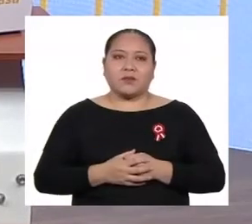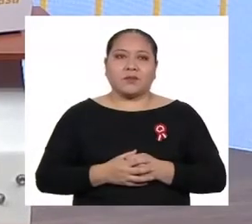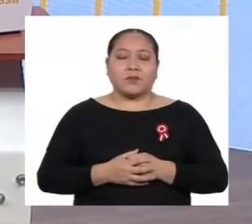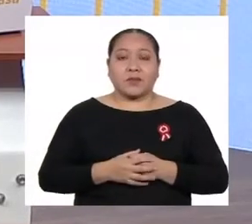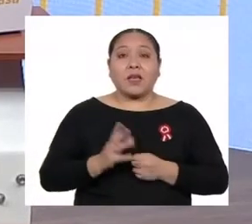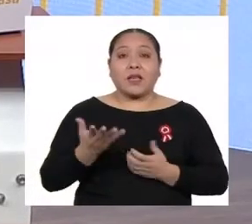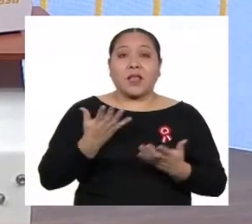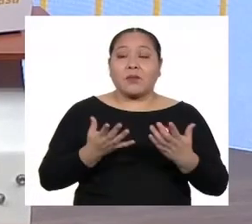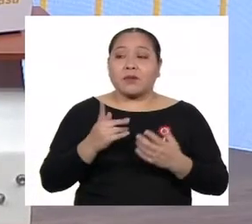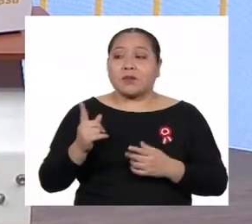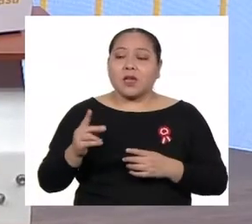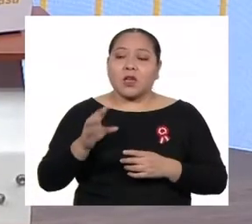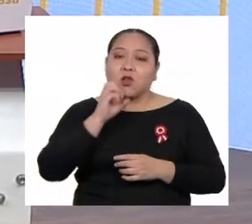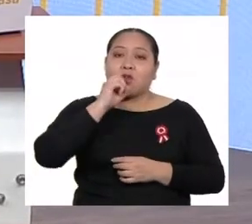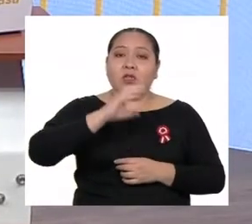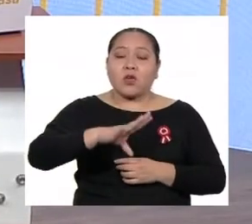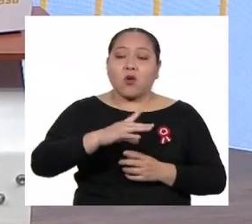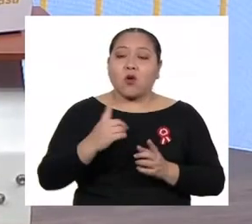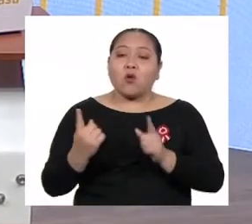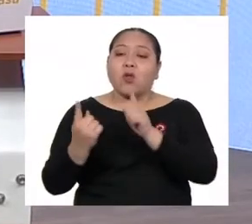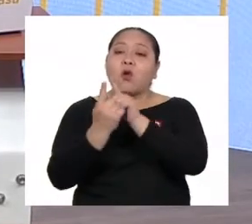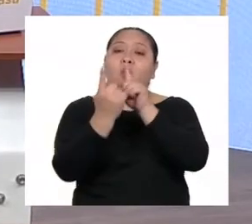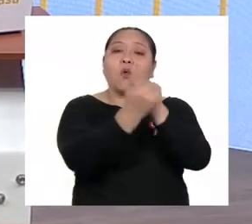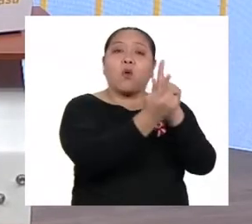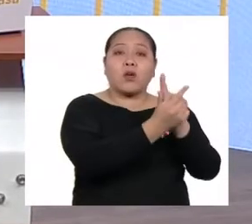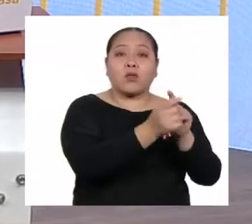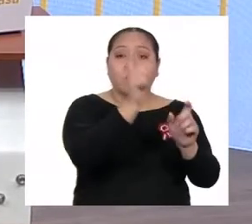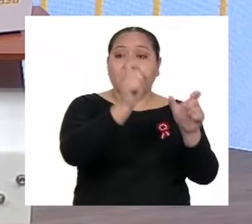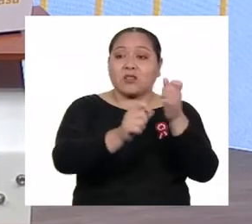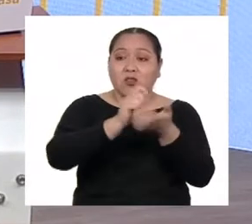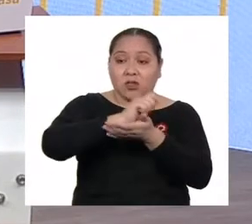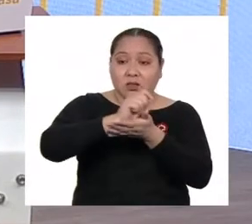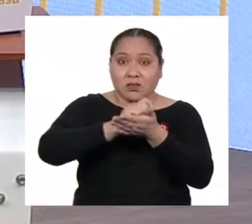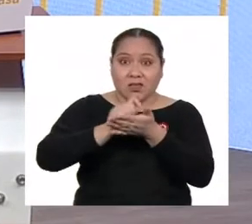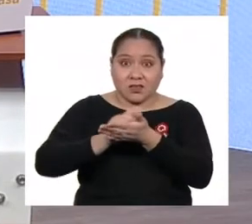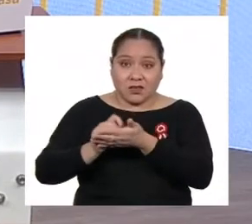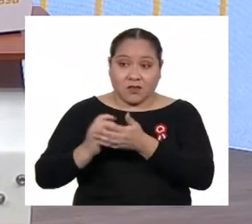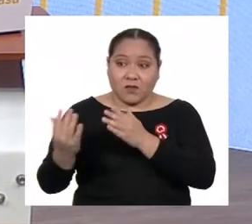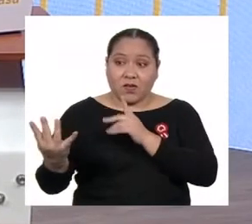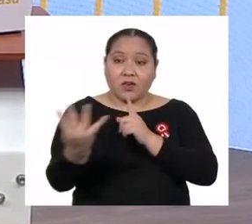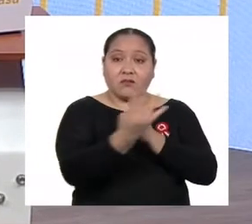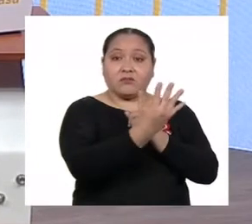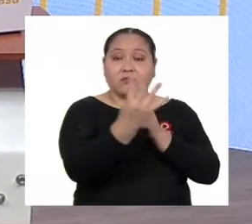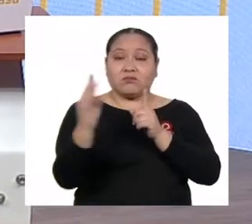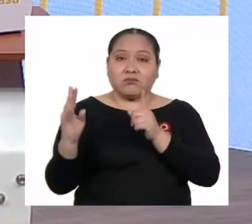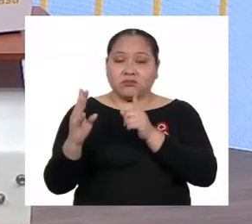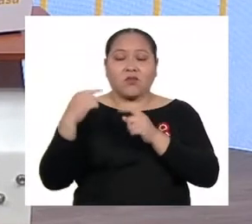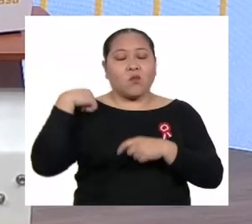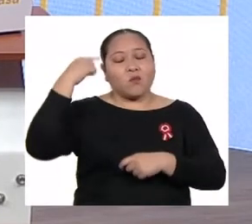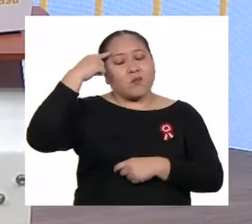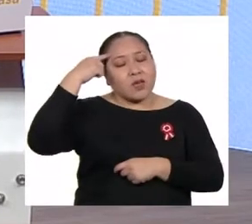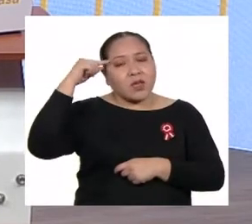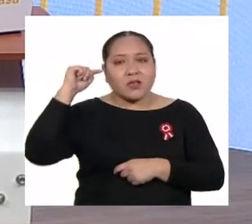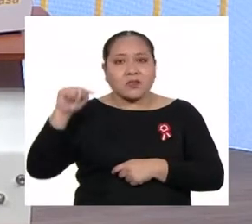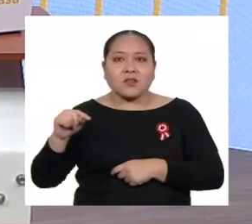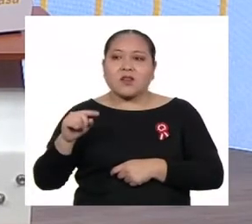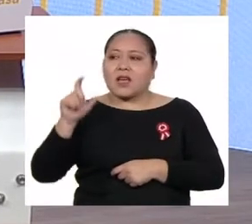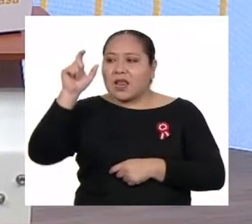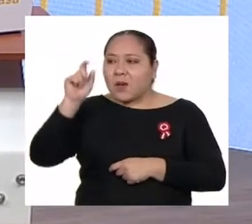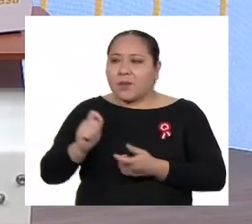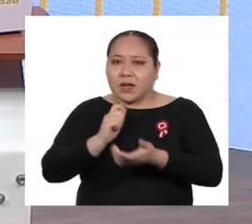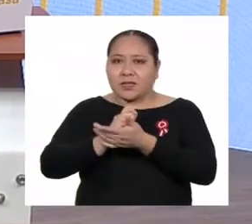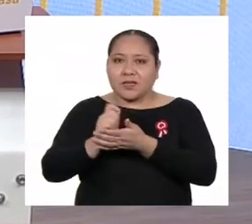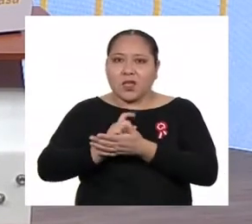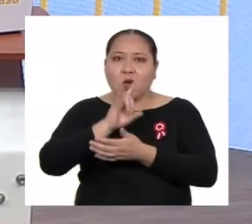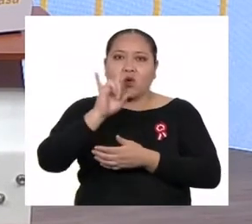lo dijo en un encuentro de narradores donde había más personas que se dedicaban a escribir, estoy segura de que el autor ha